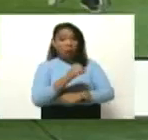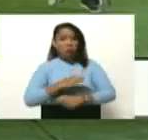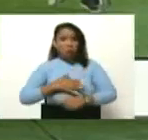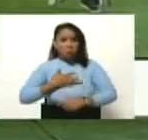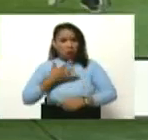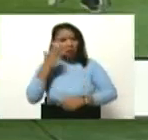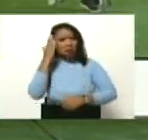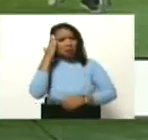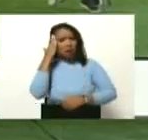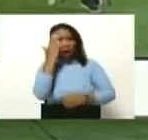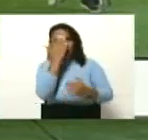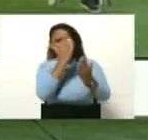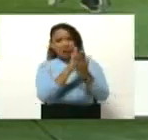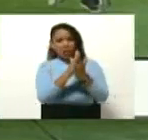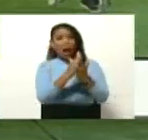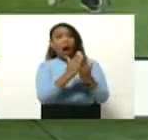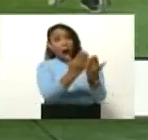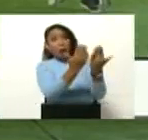el que tiene al frente,